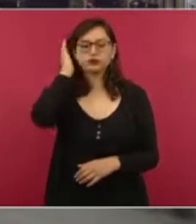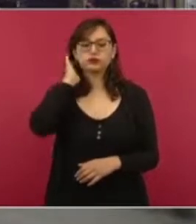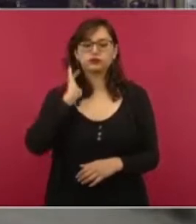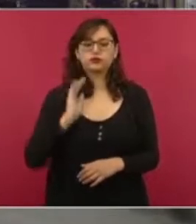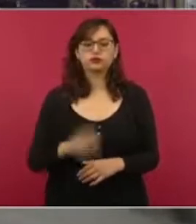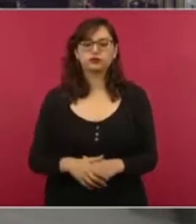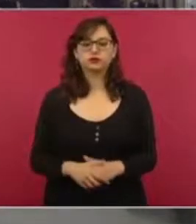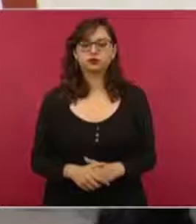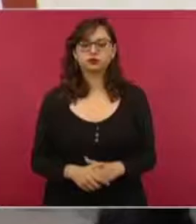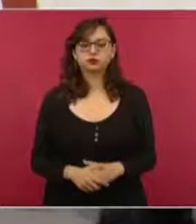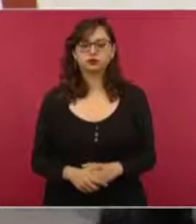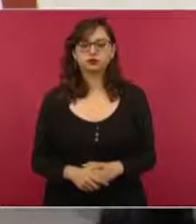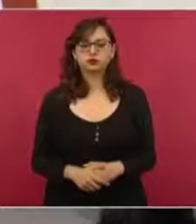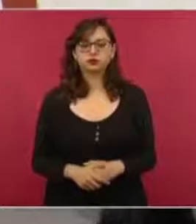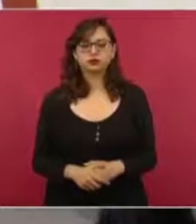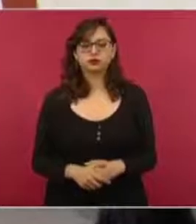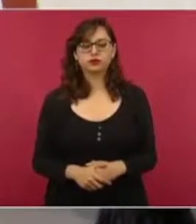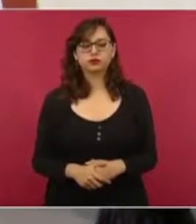Sí.